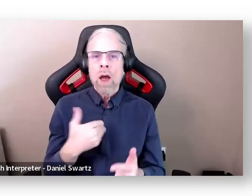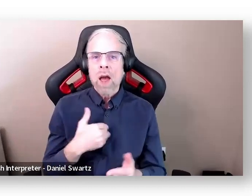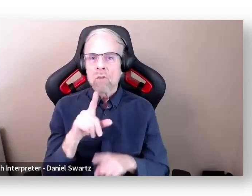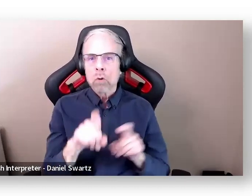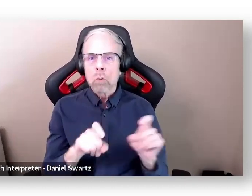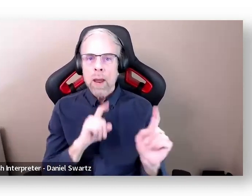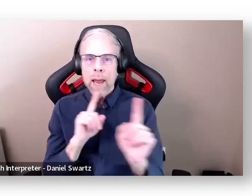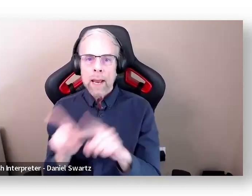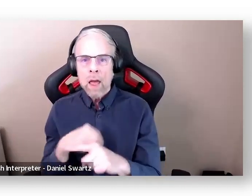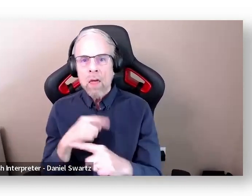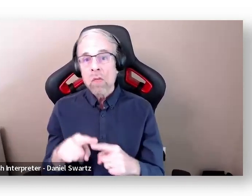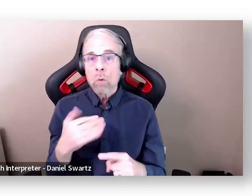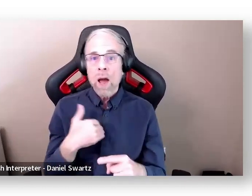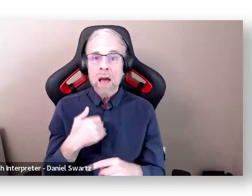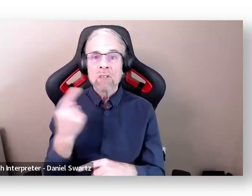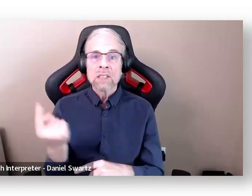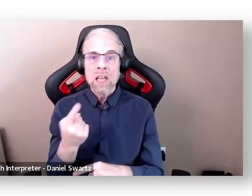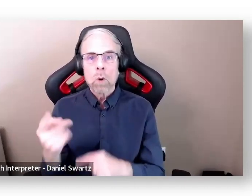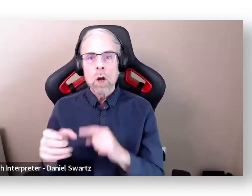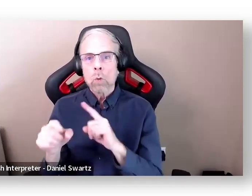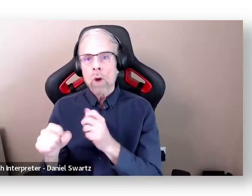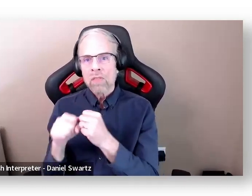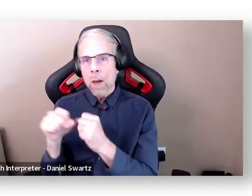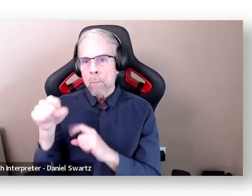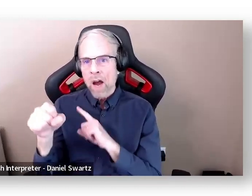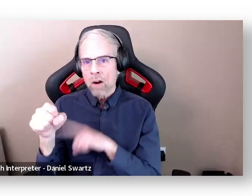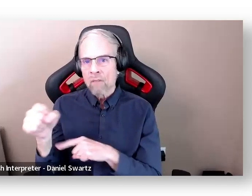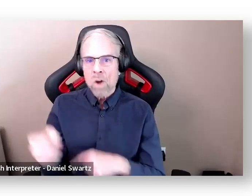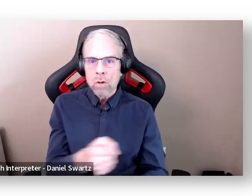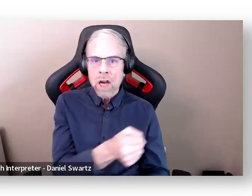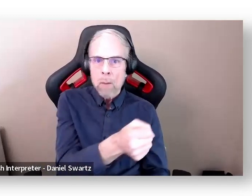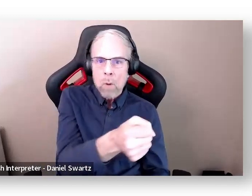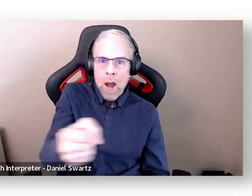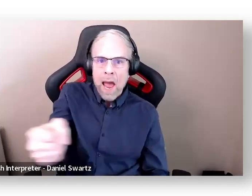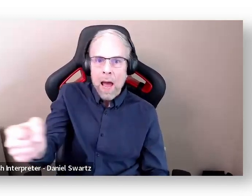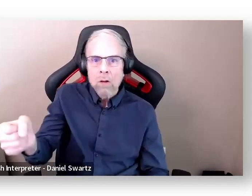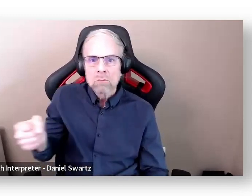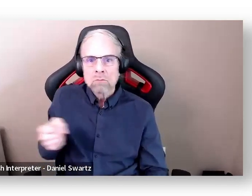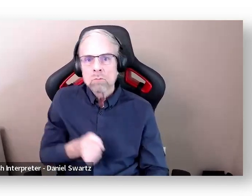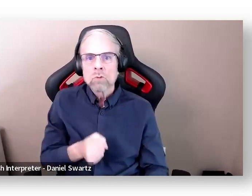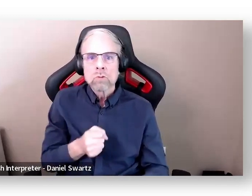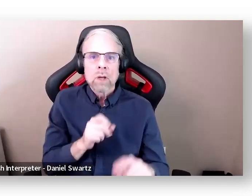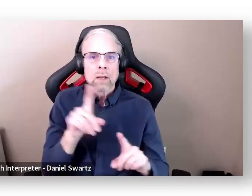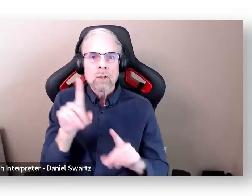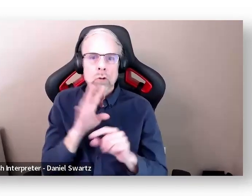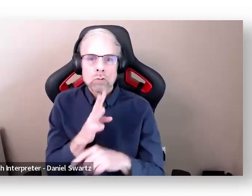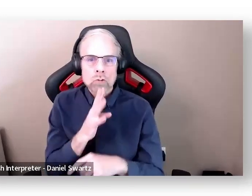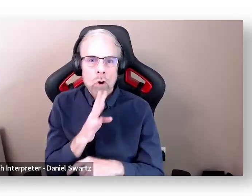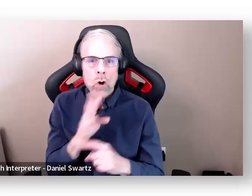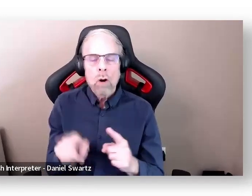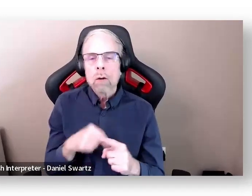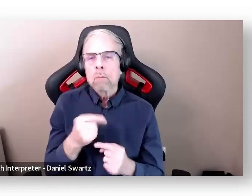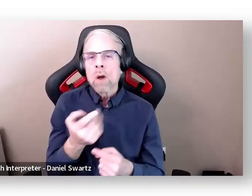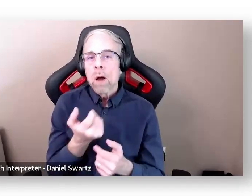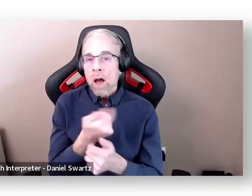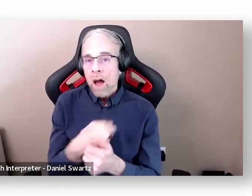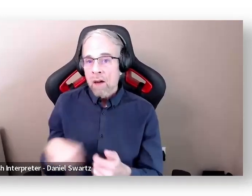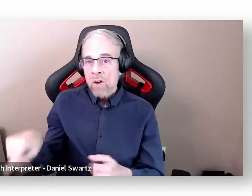que vamos a hacer es vamos a tener a 3 personas que van a presentar y luego vamos a tener preguntas y respuestas.